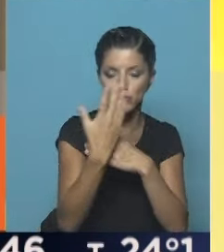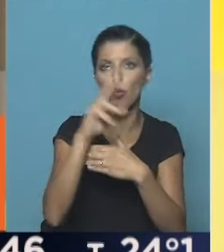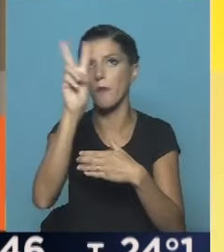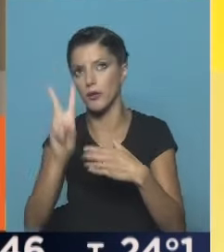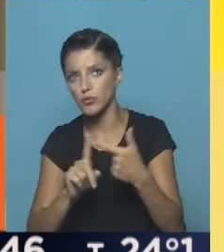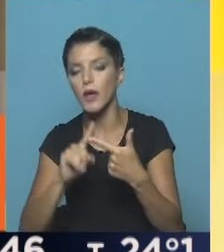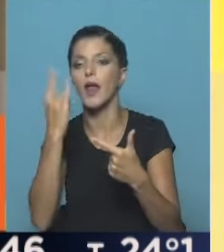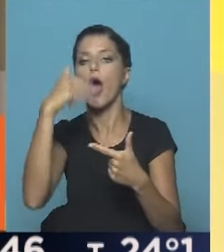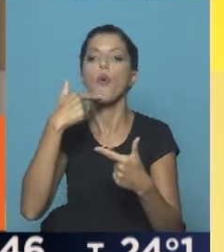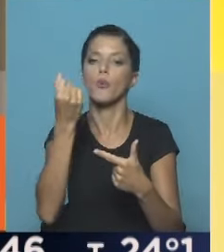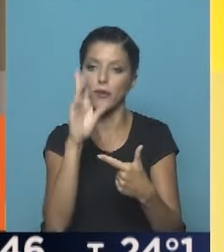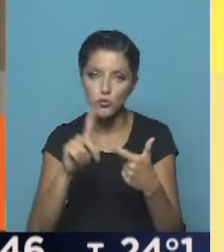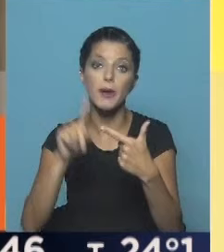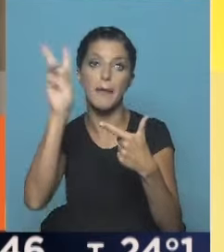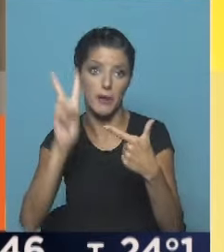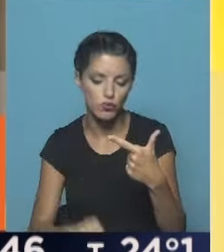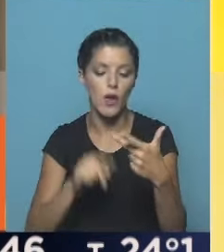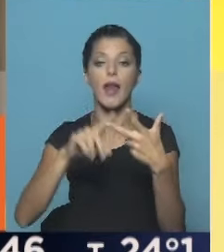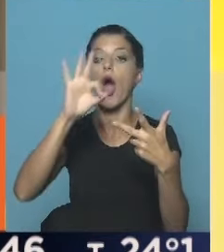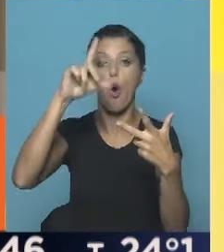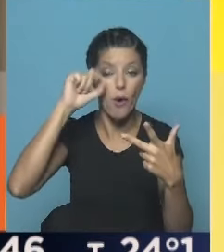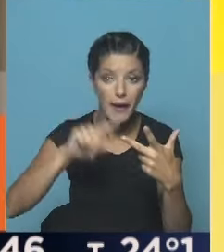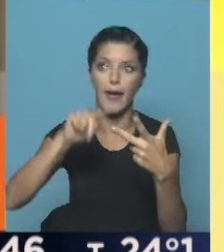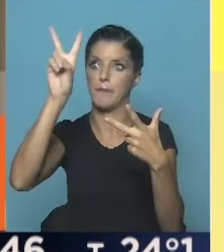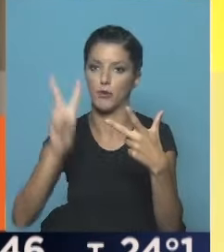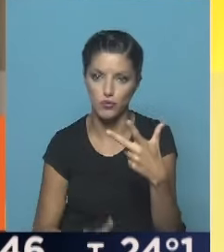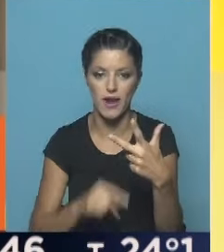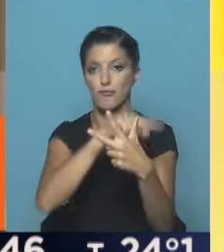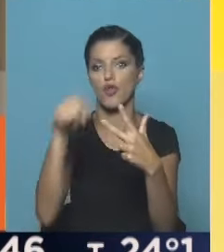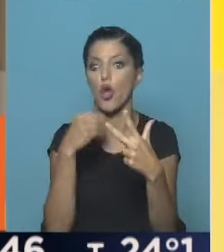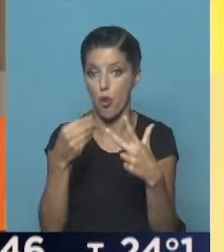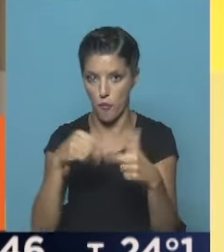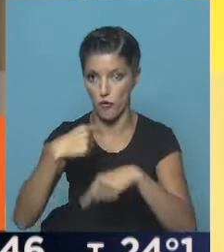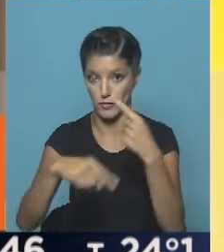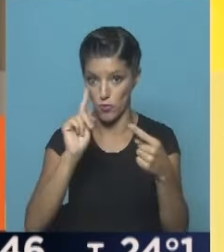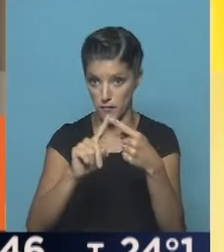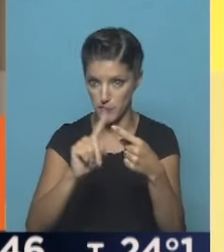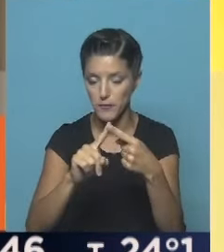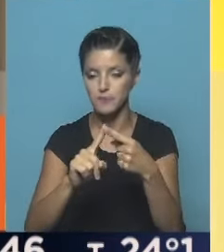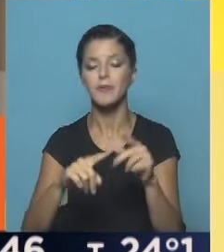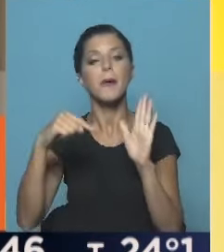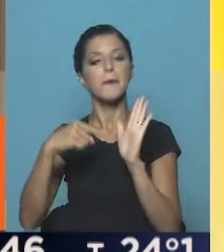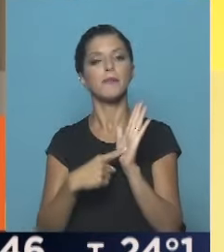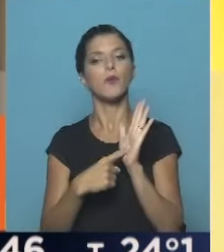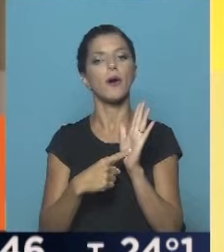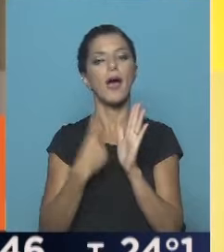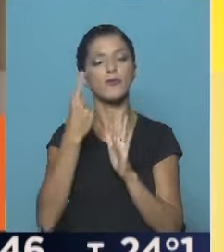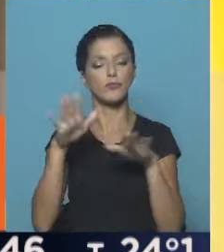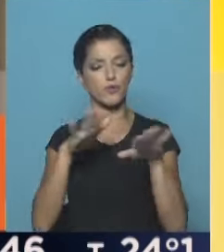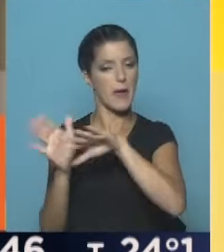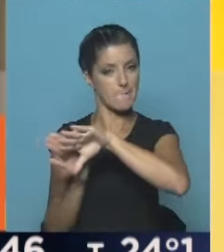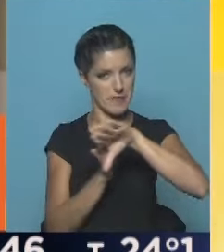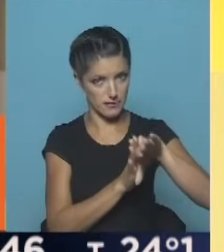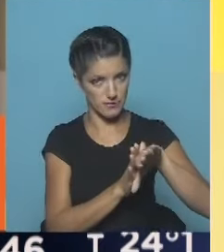con UNASUR y Venezuela, qué va a pasar con la OEA. Pero hay un juego que excede la región, que es parte